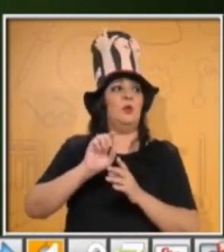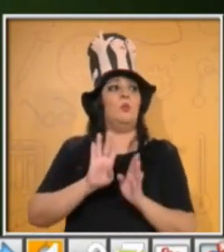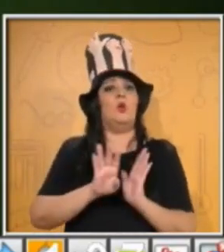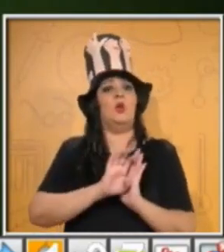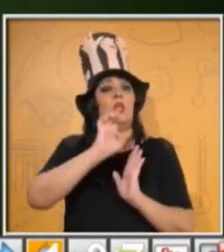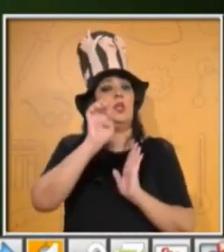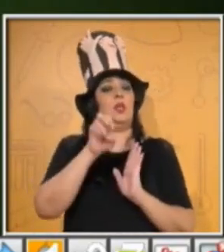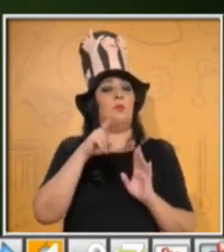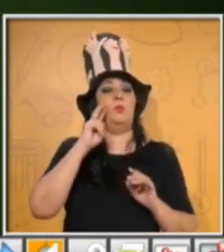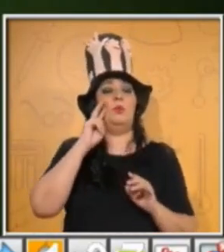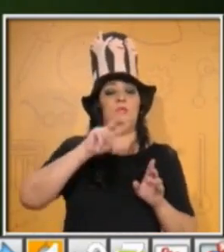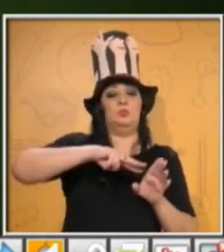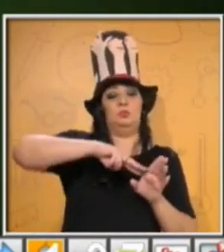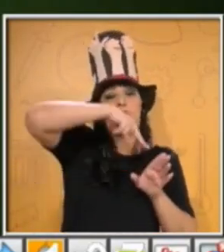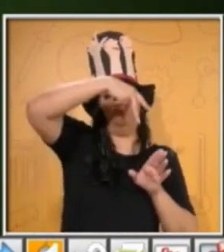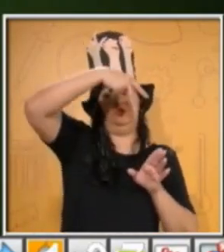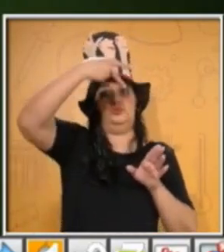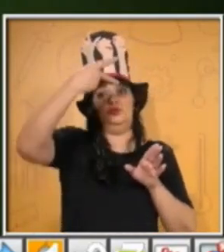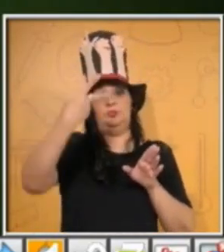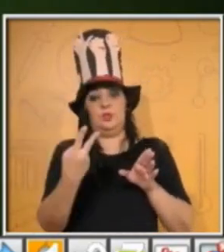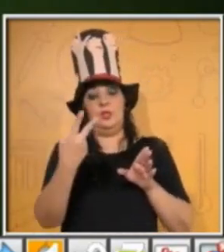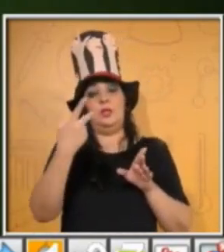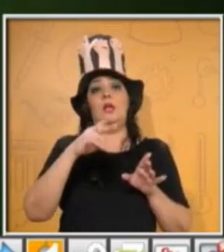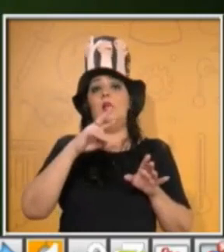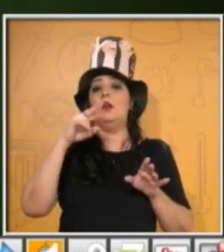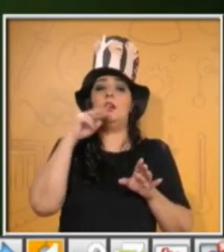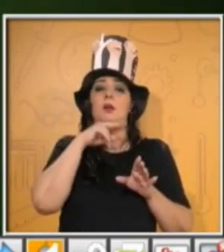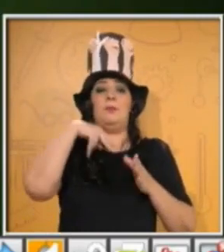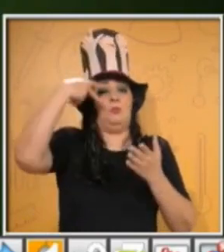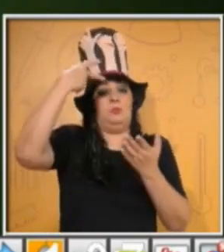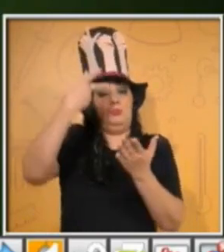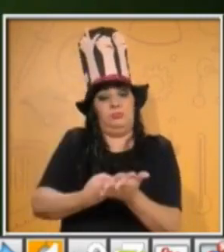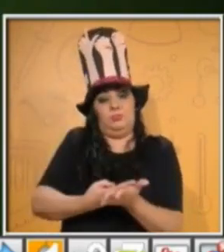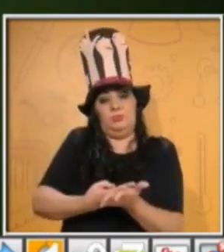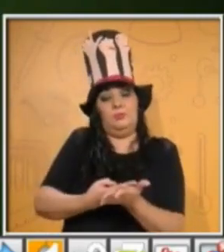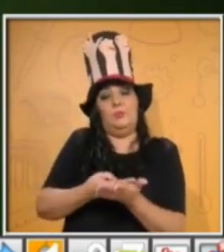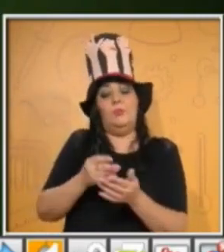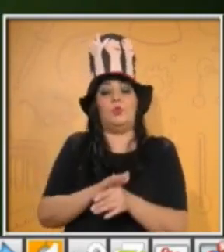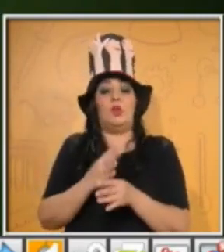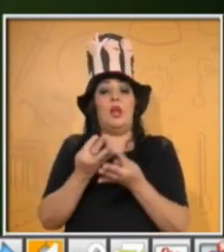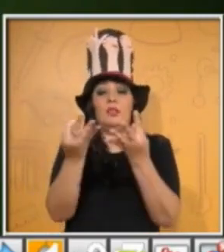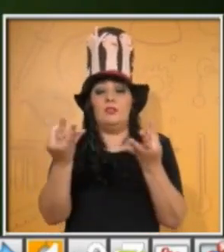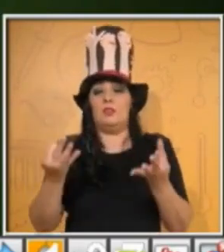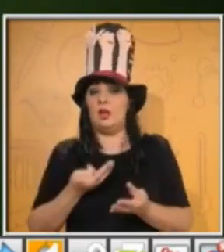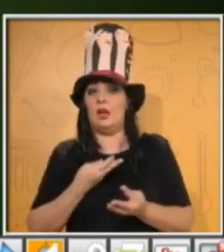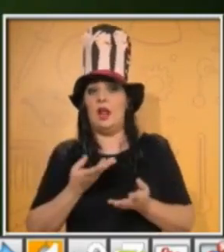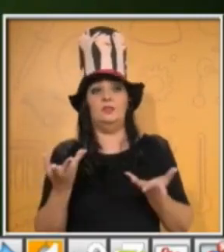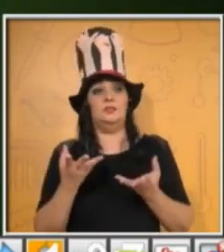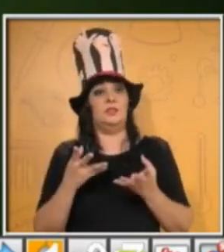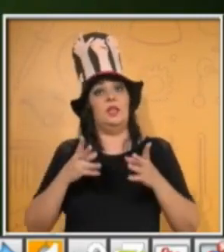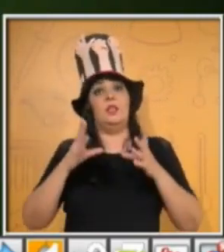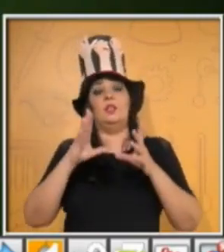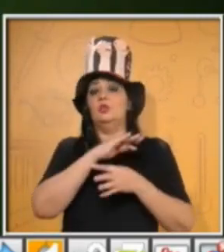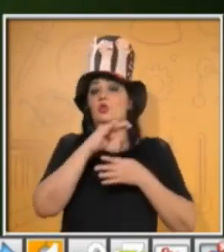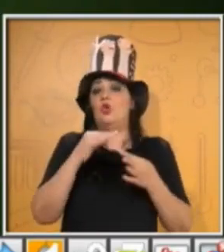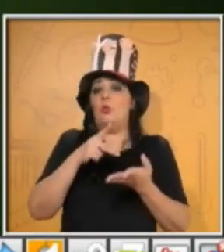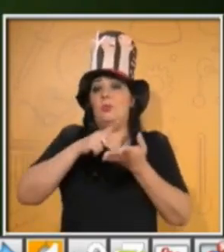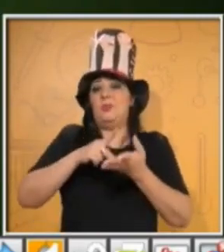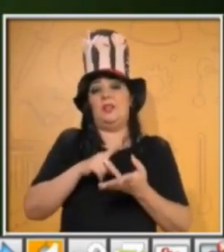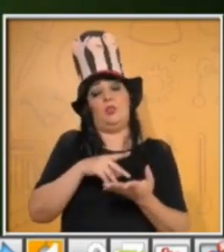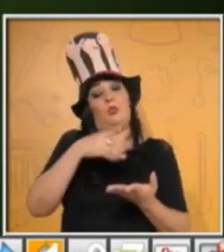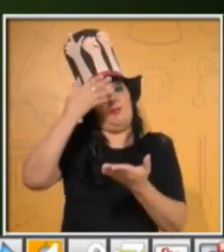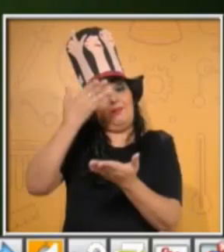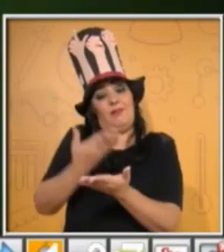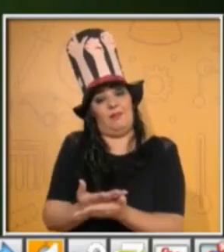desde la tercera cuerda hacia su oponente. Y bueno, es momento de ponerlo en práctica, porque yo siempre he dicho que hay